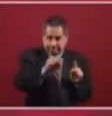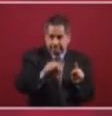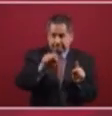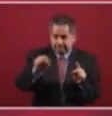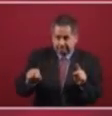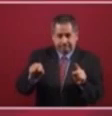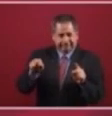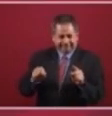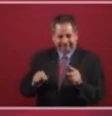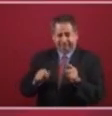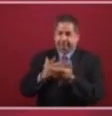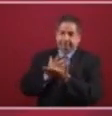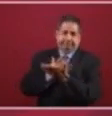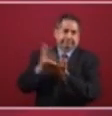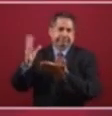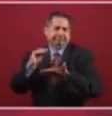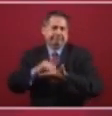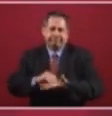el salón